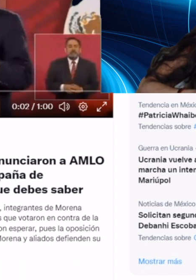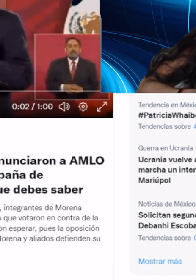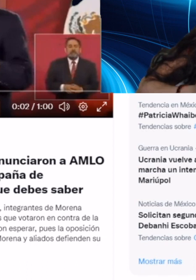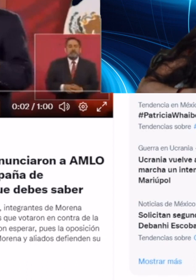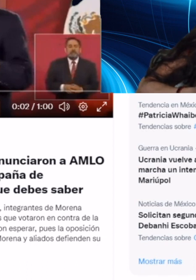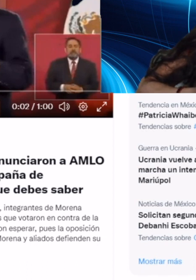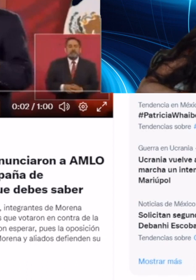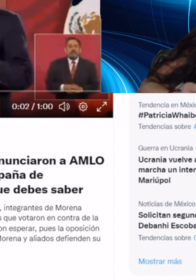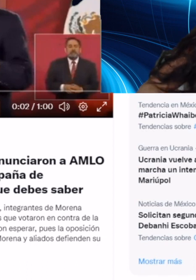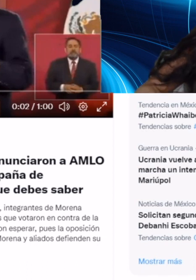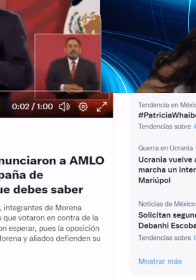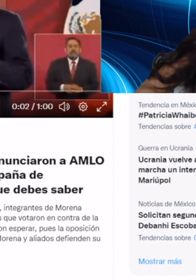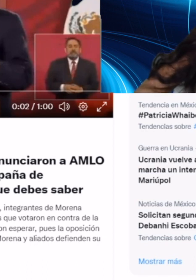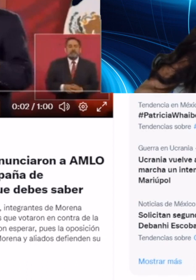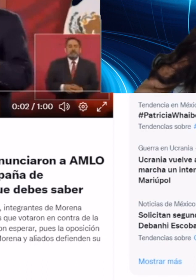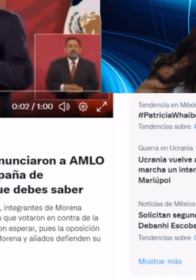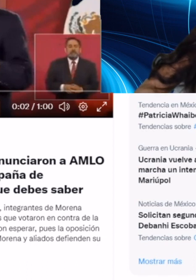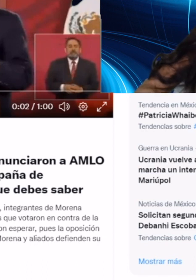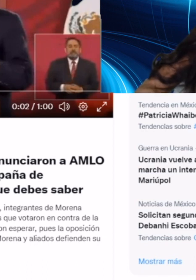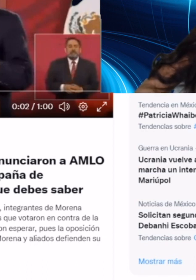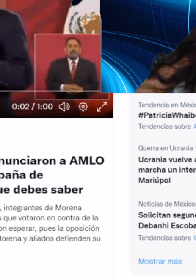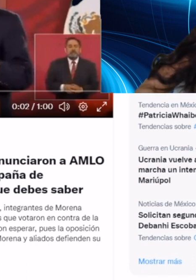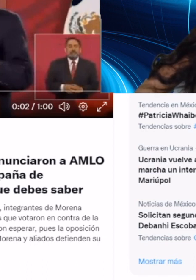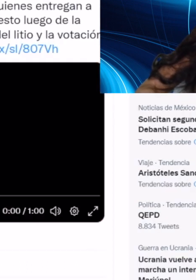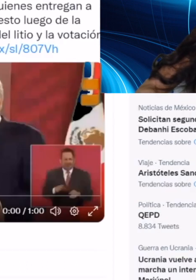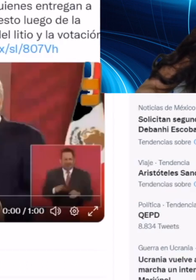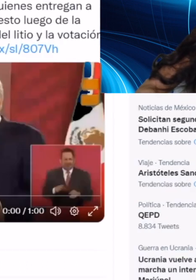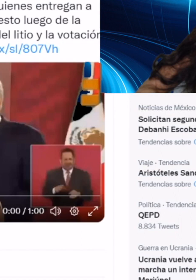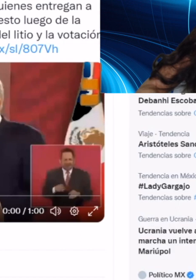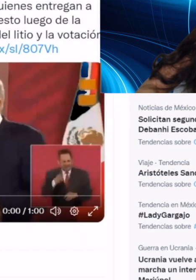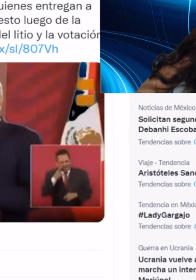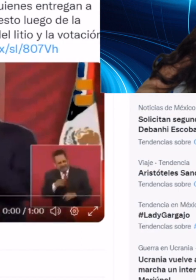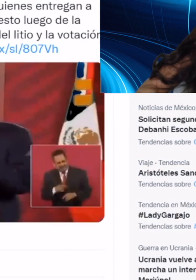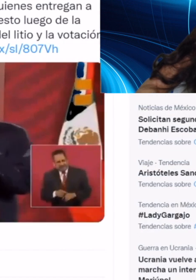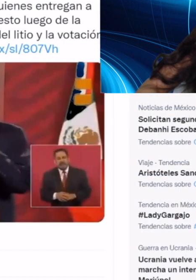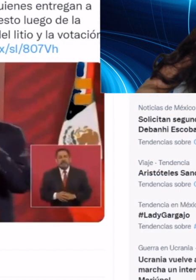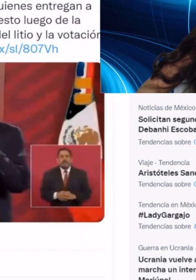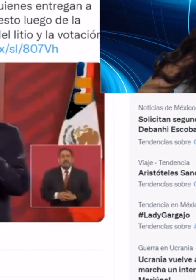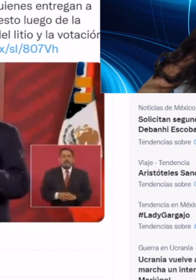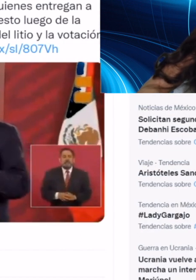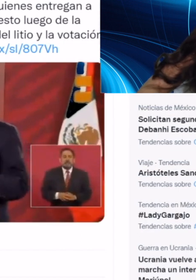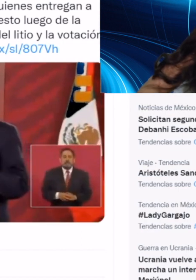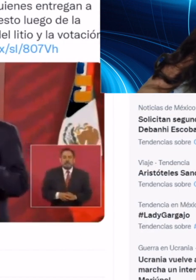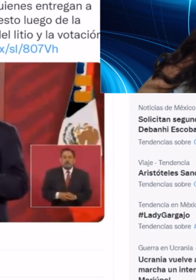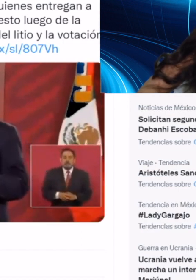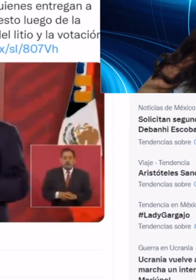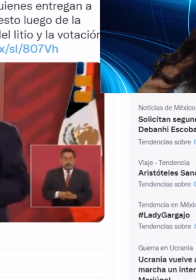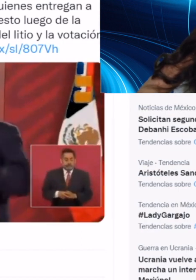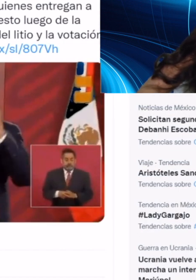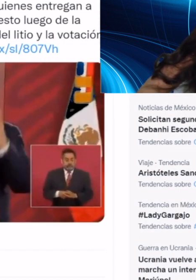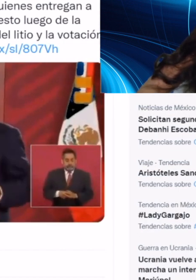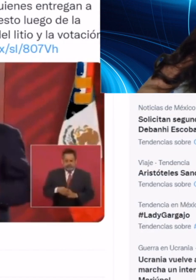empresarios, políticos que traicionan su patria. Vamos a escuchar. Cuando se va a